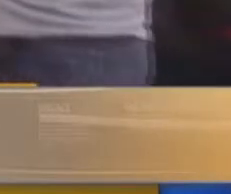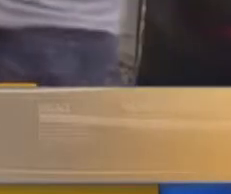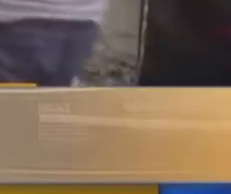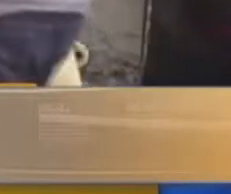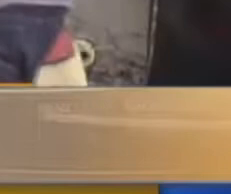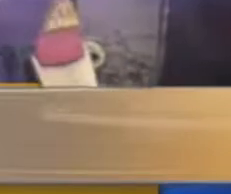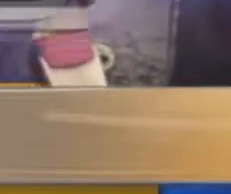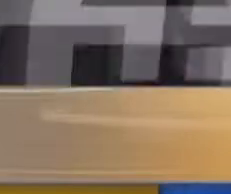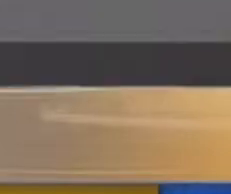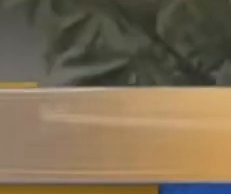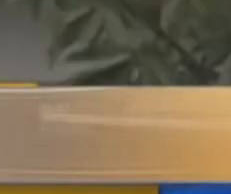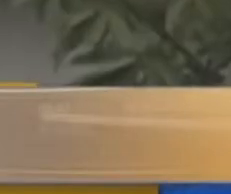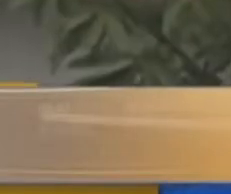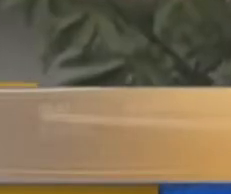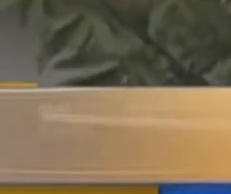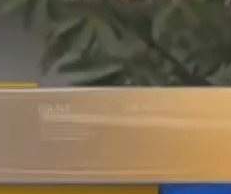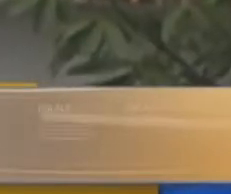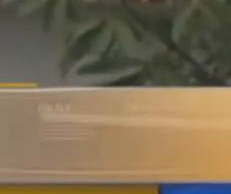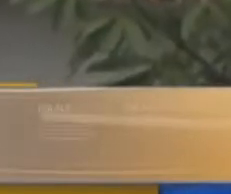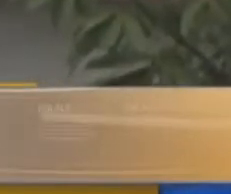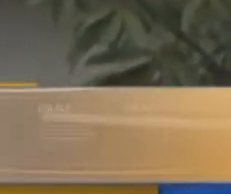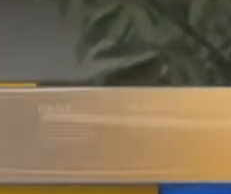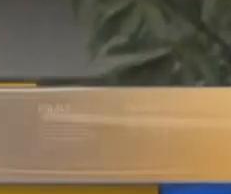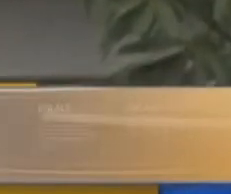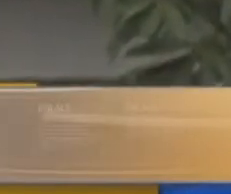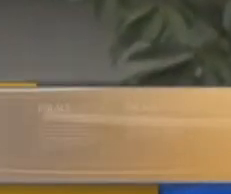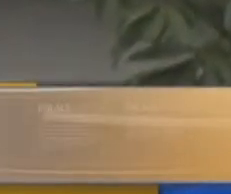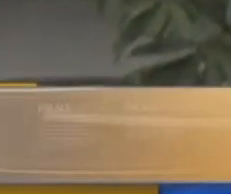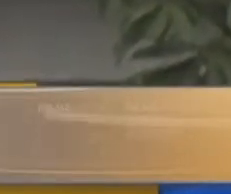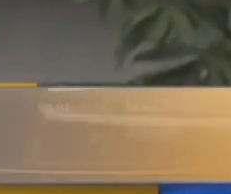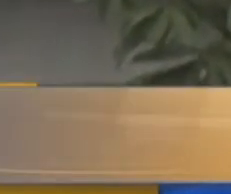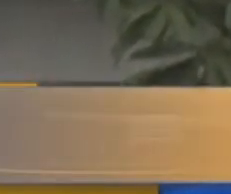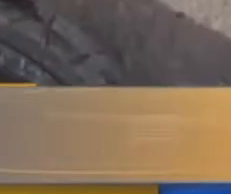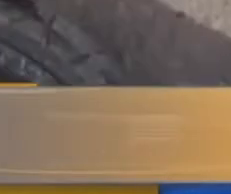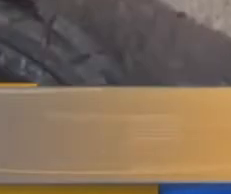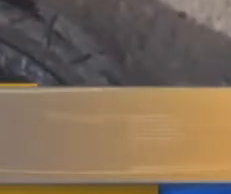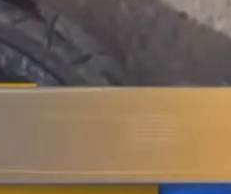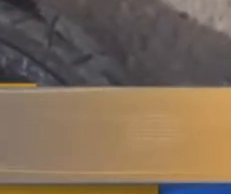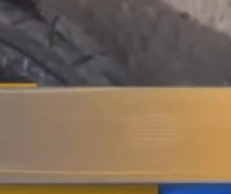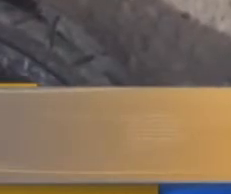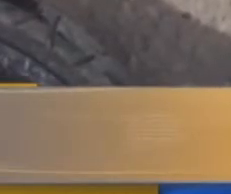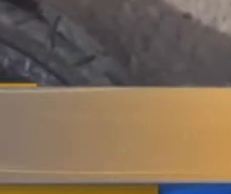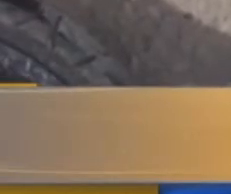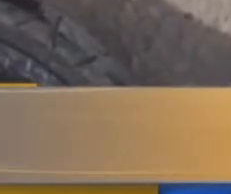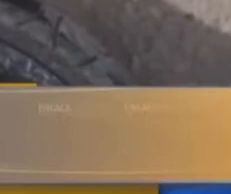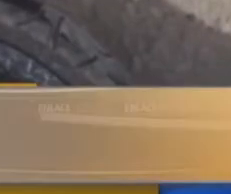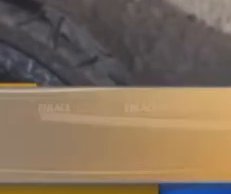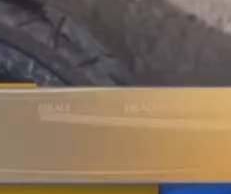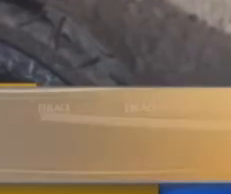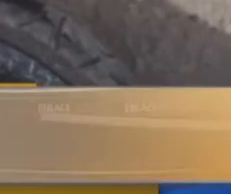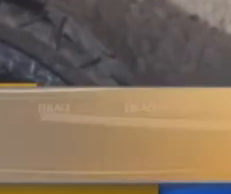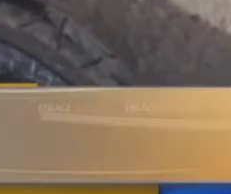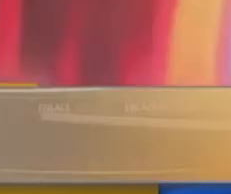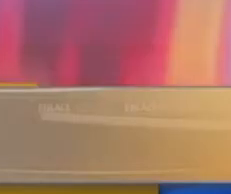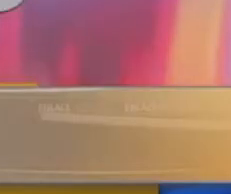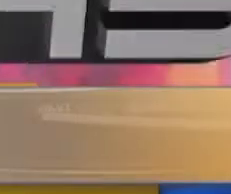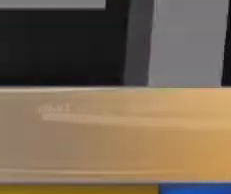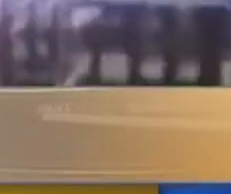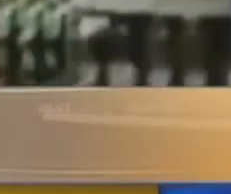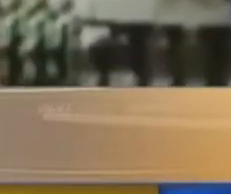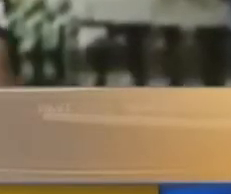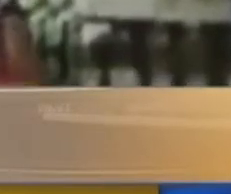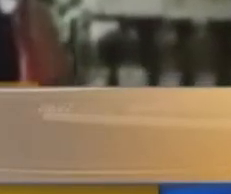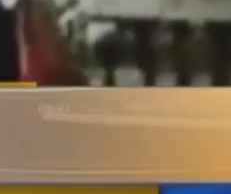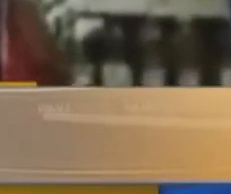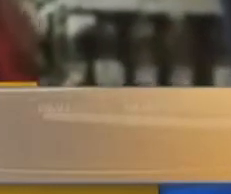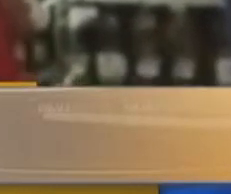pagos. Un hombre resultó herido en la vía Yondó cuando la motocicleta en la que se movilizaba chocó contra unos búfalos.